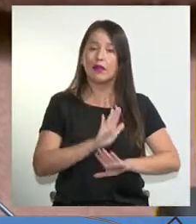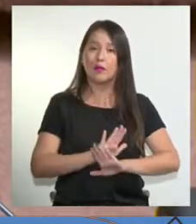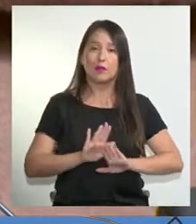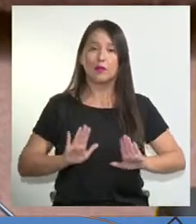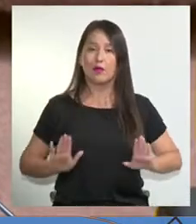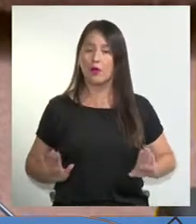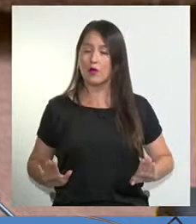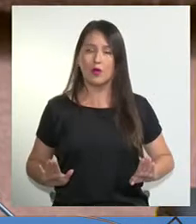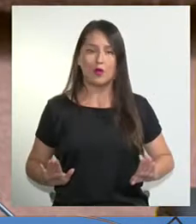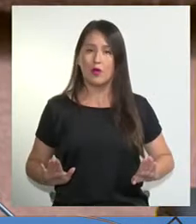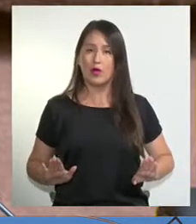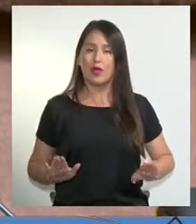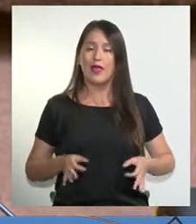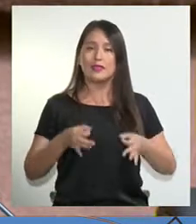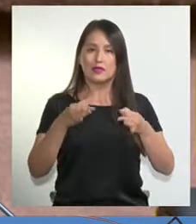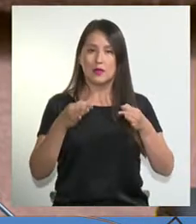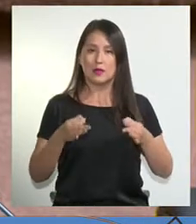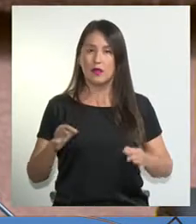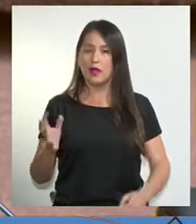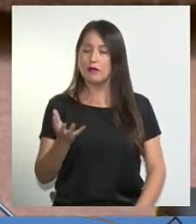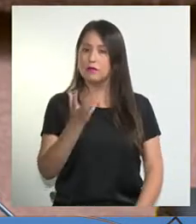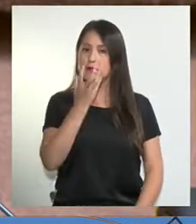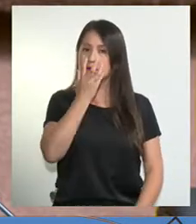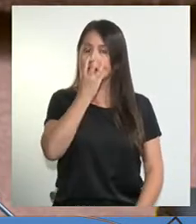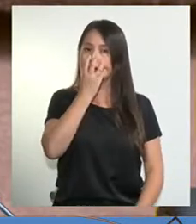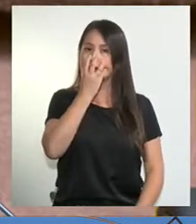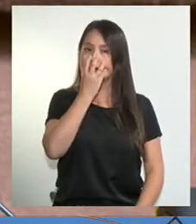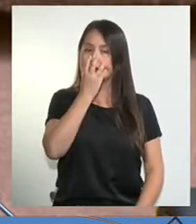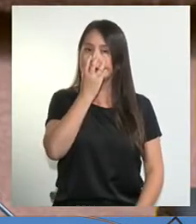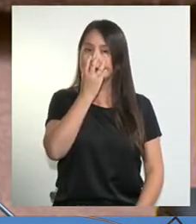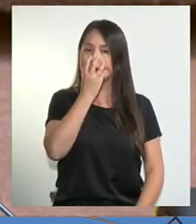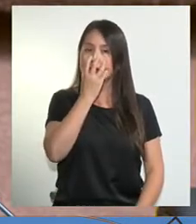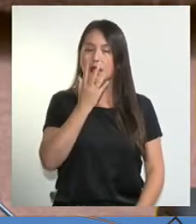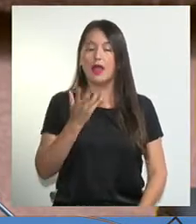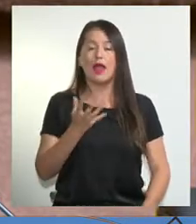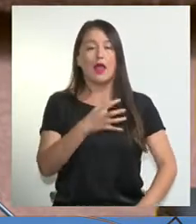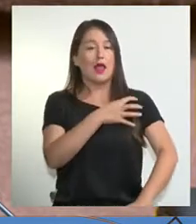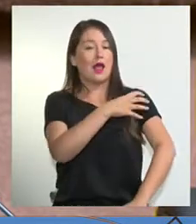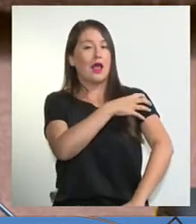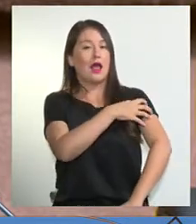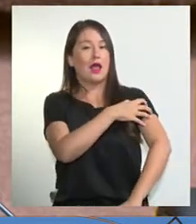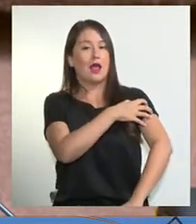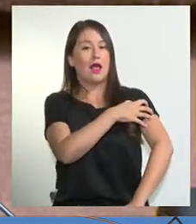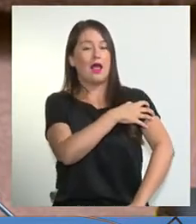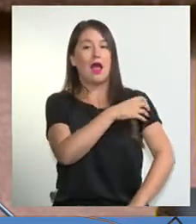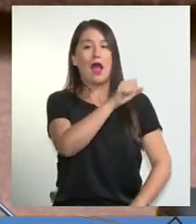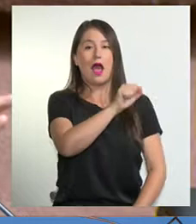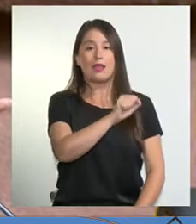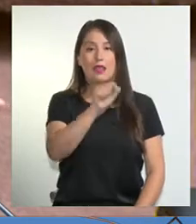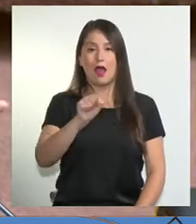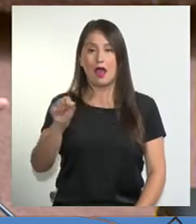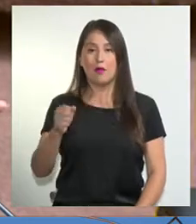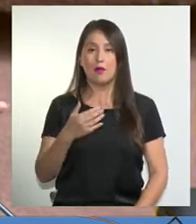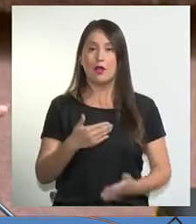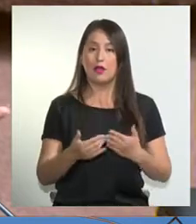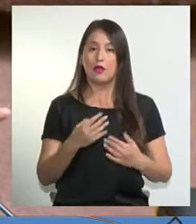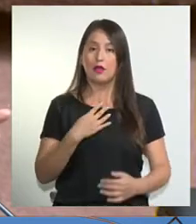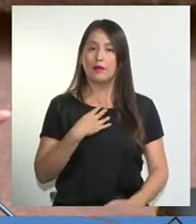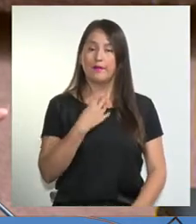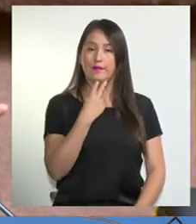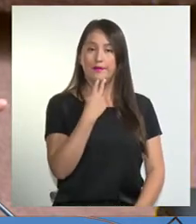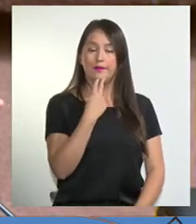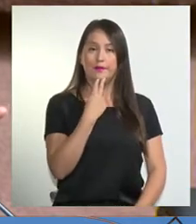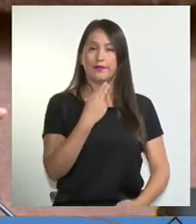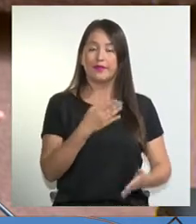de ventiladores mecánicos. La región de Atacama, donde yo vivo, hasta este momento de que ha transcurrido esta crisis